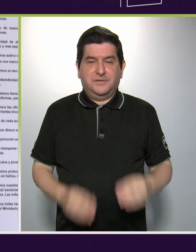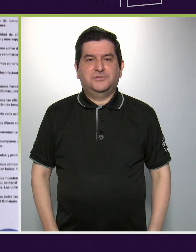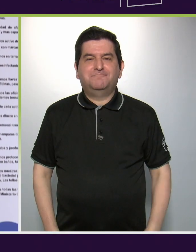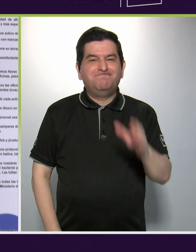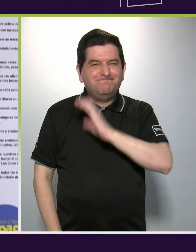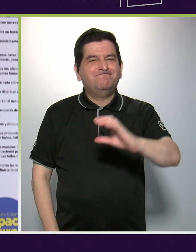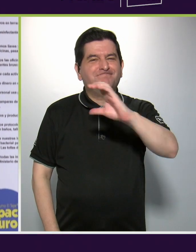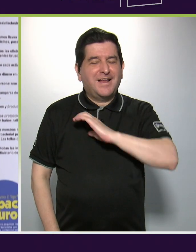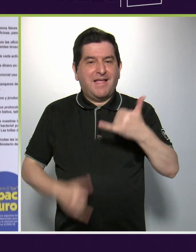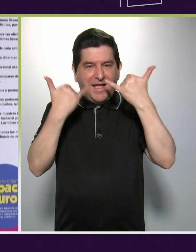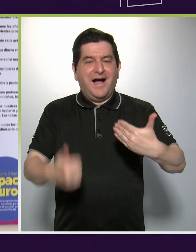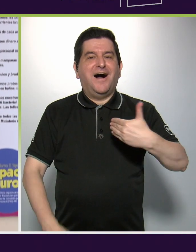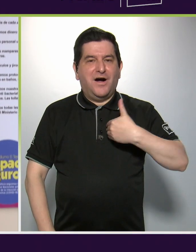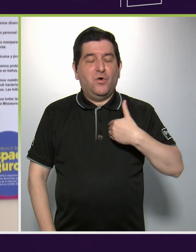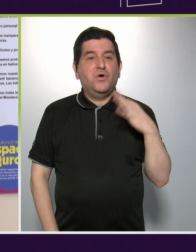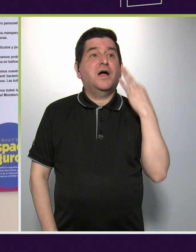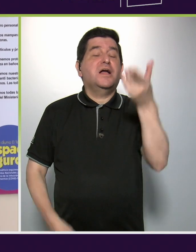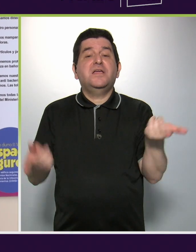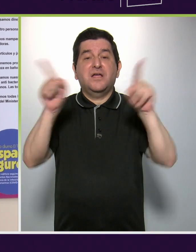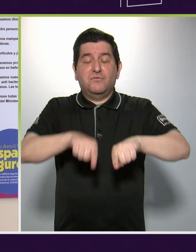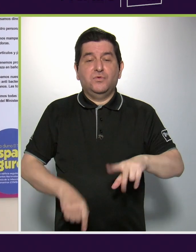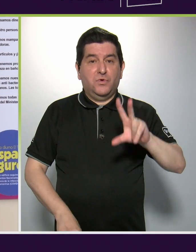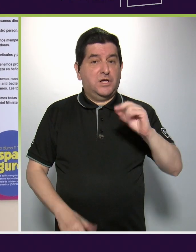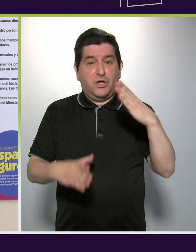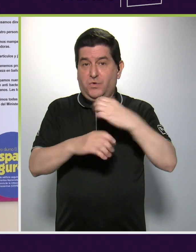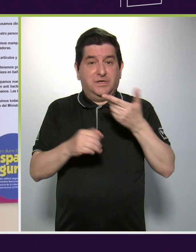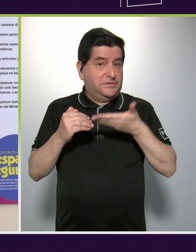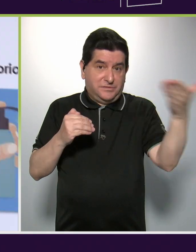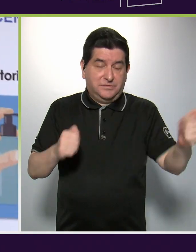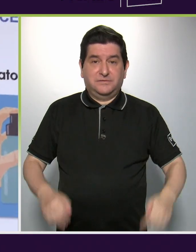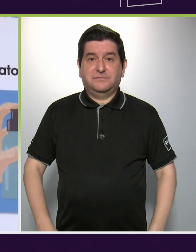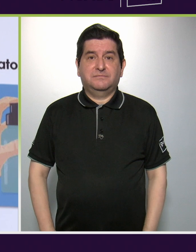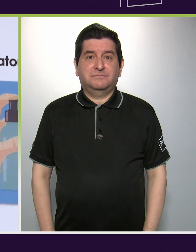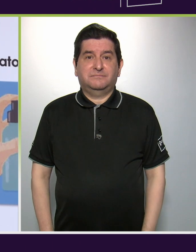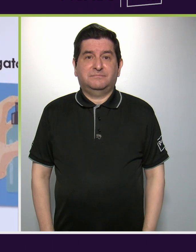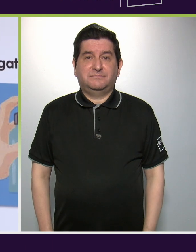algunas características de lo que hoy tenemos, de lo que va a pasar si no hacemos cosas.